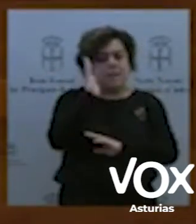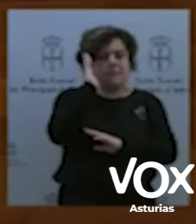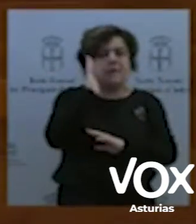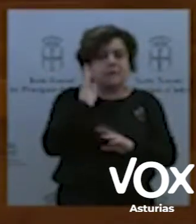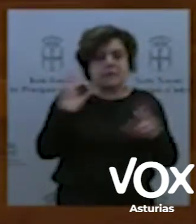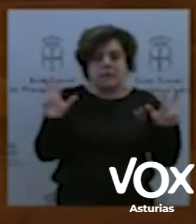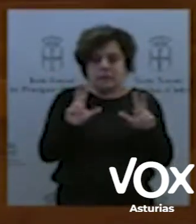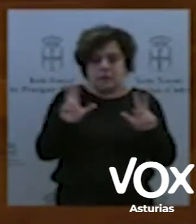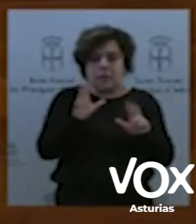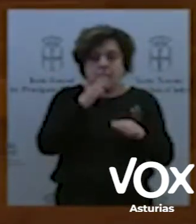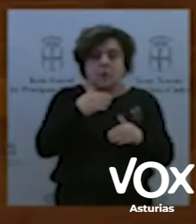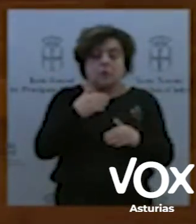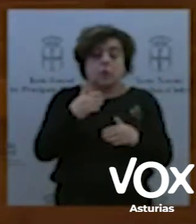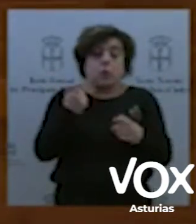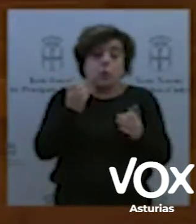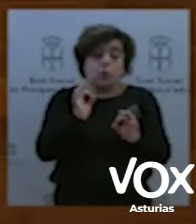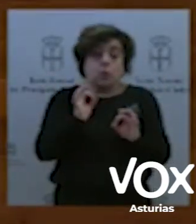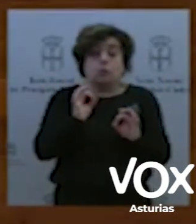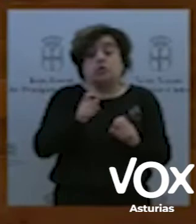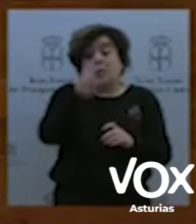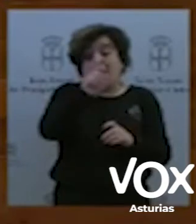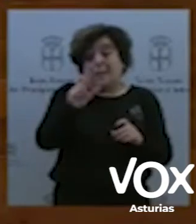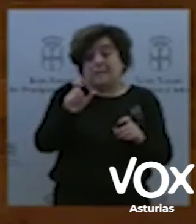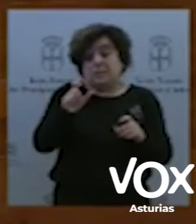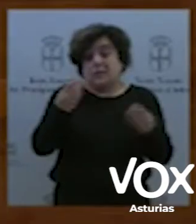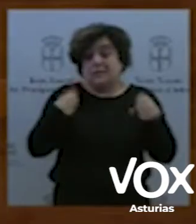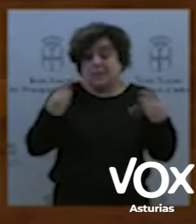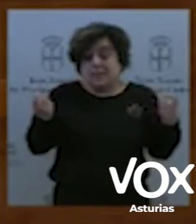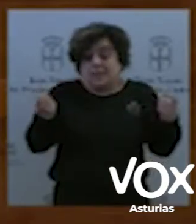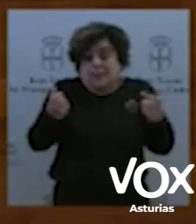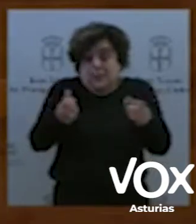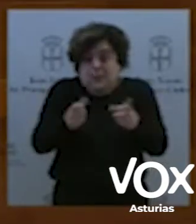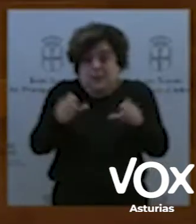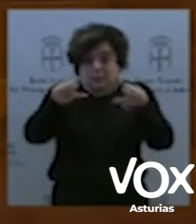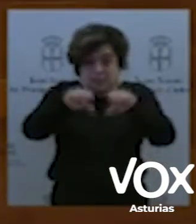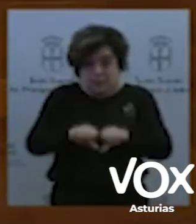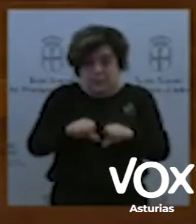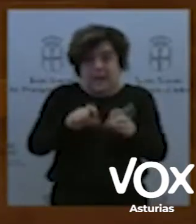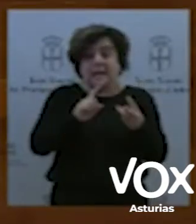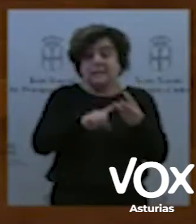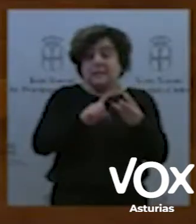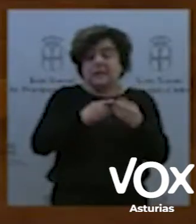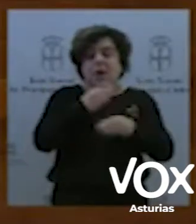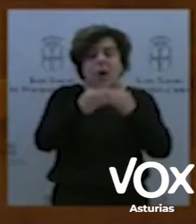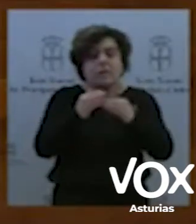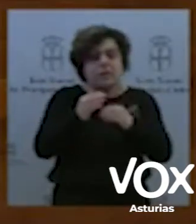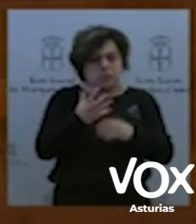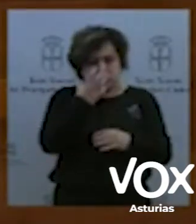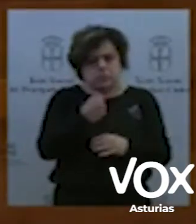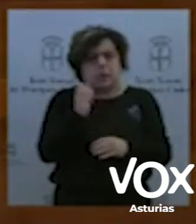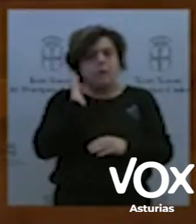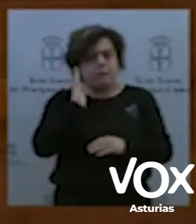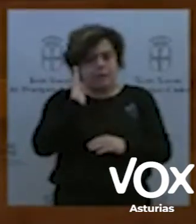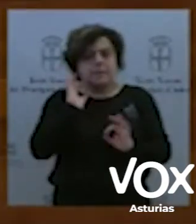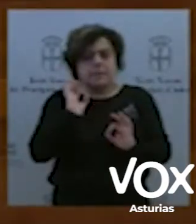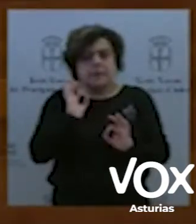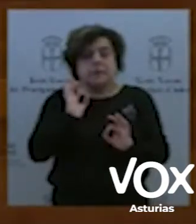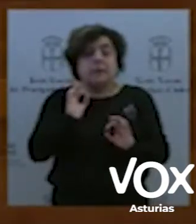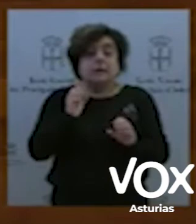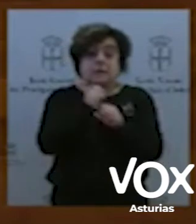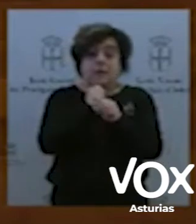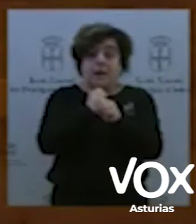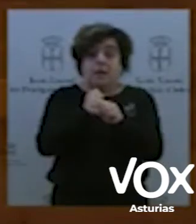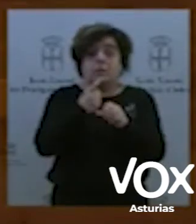demográfico. Tercero, actuar con firmeza para rebajar la baja natalidad, trabajando en contrarrestar tendencias como las elevadas tasas